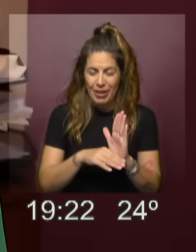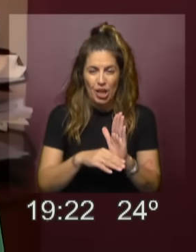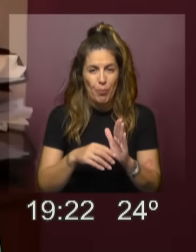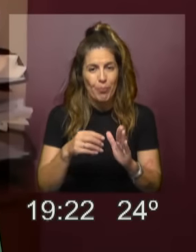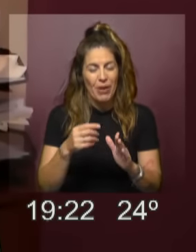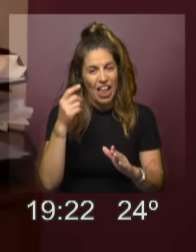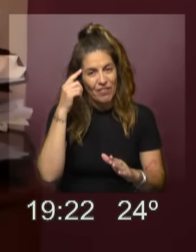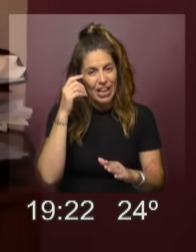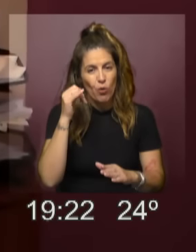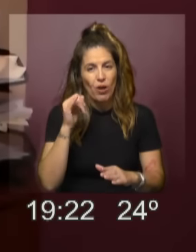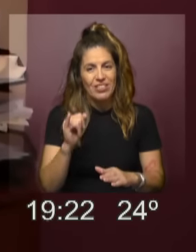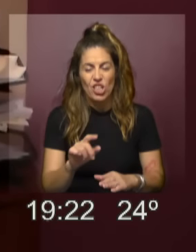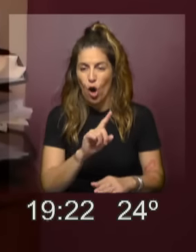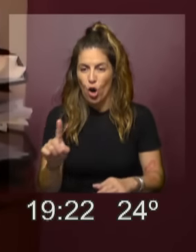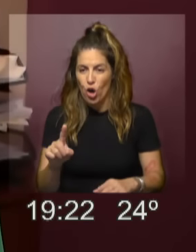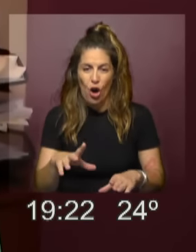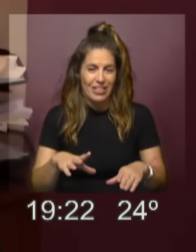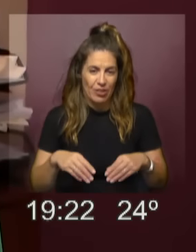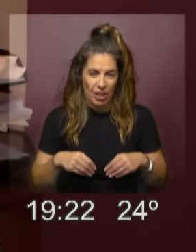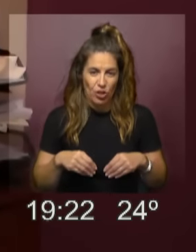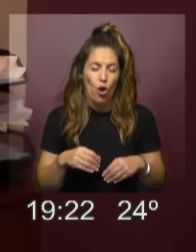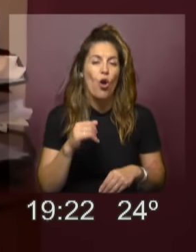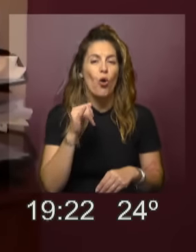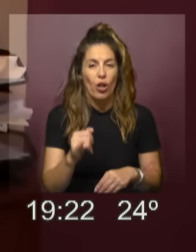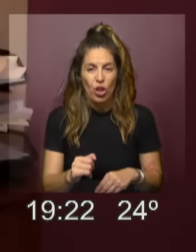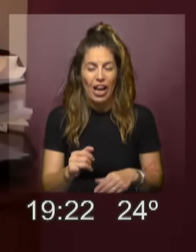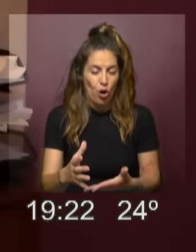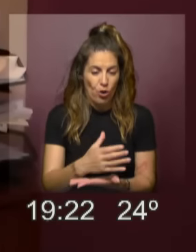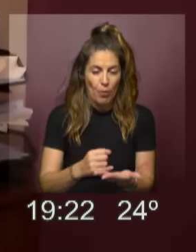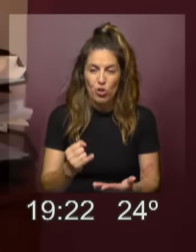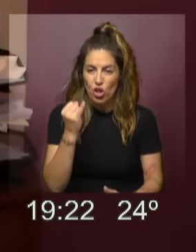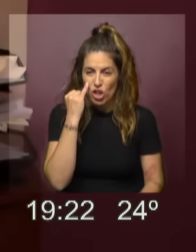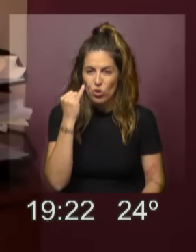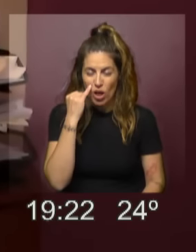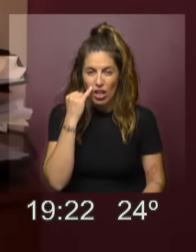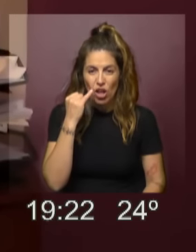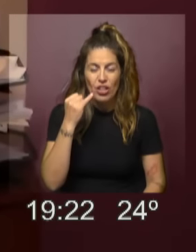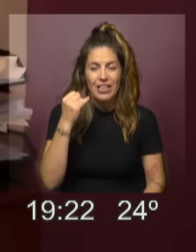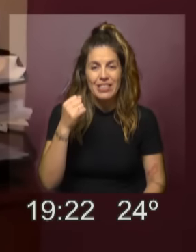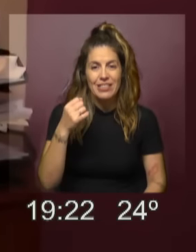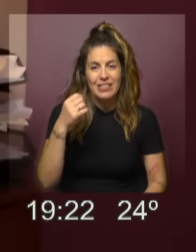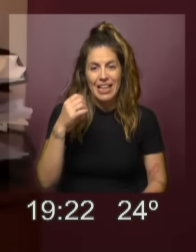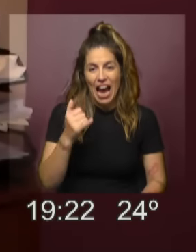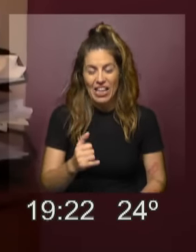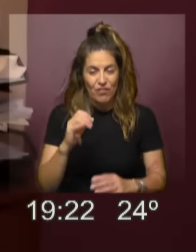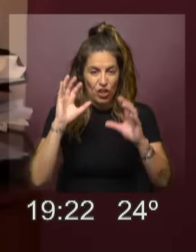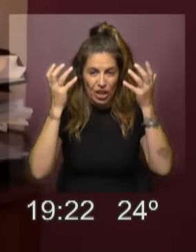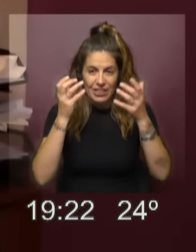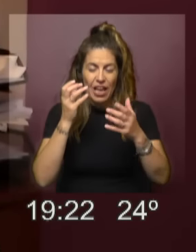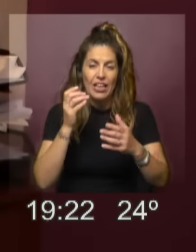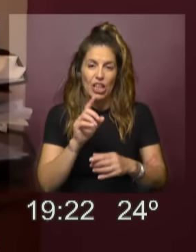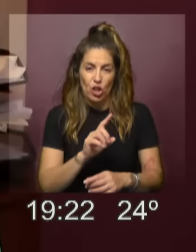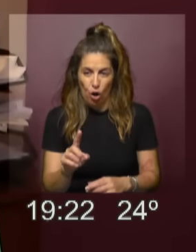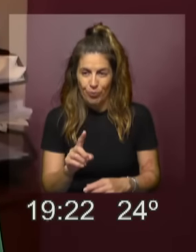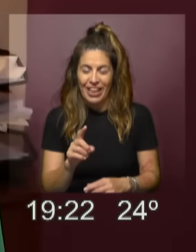considerar cuándo existe consentimiento, cuándo existe un abuso sexual donde se presume la violencia y cuándo no.